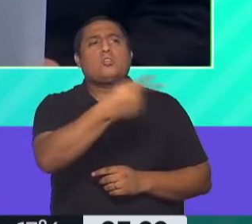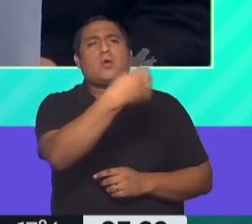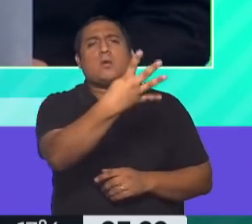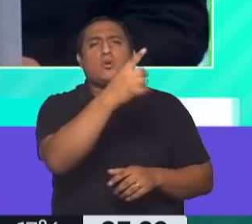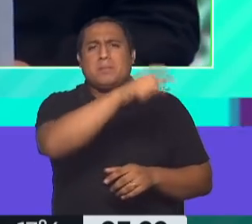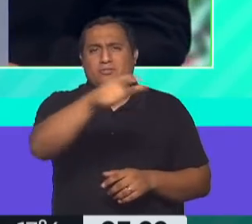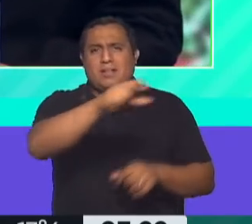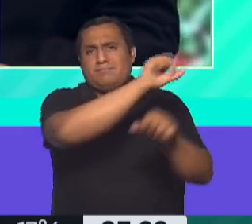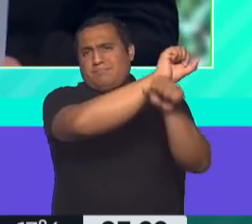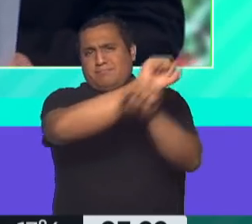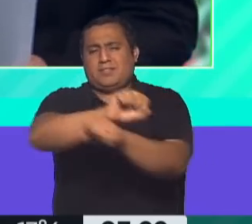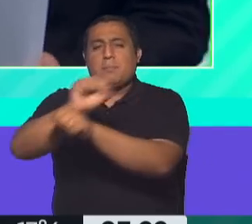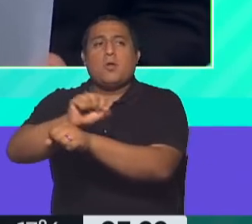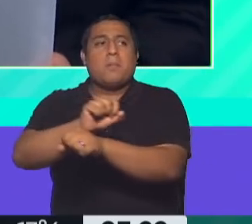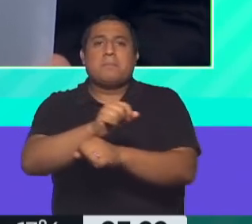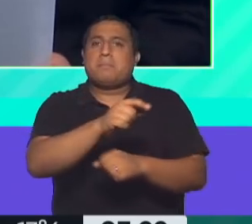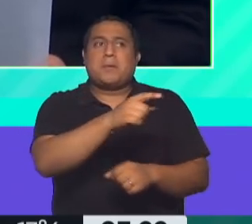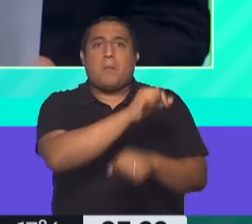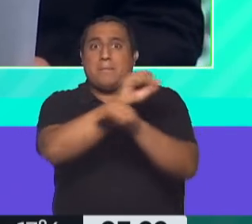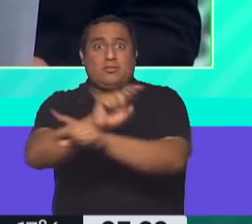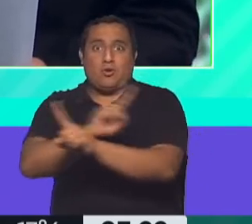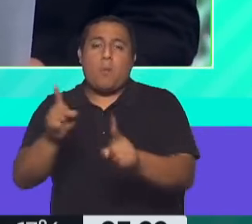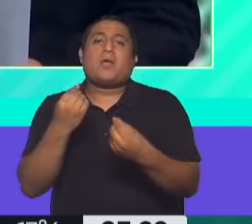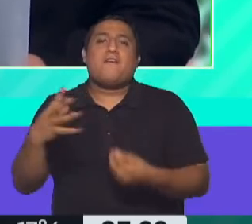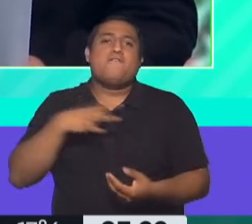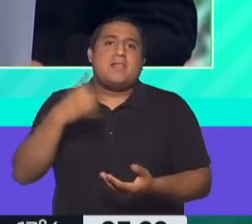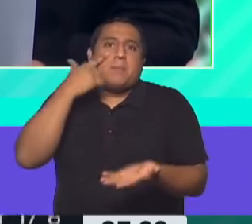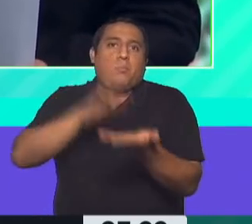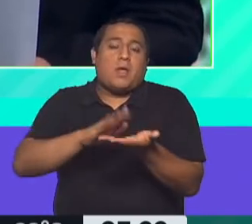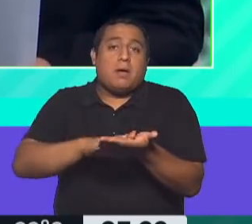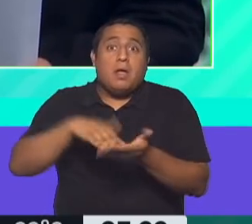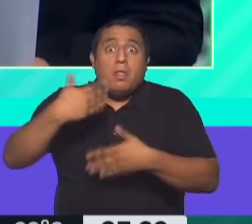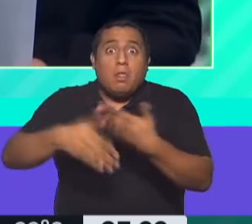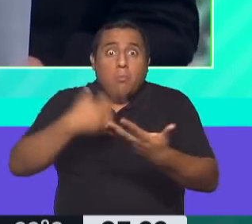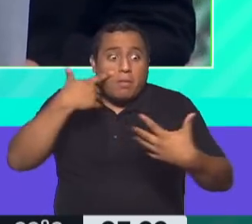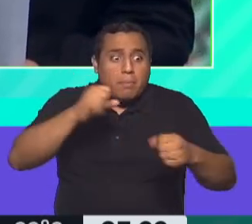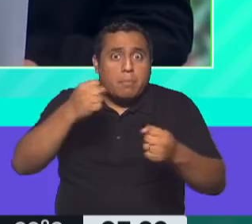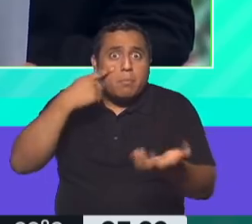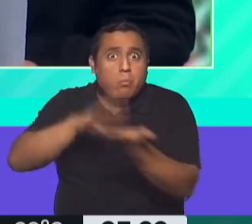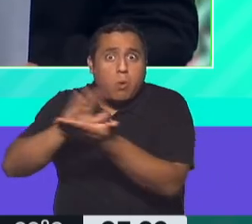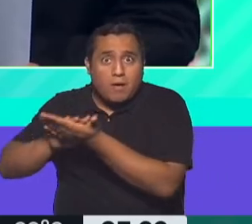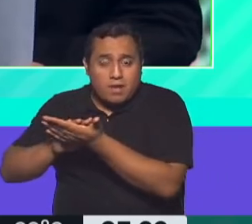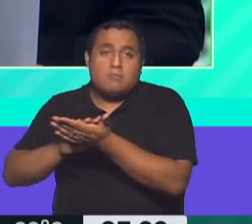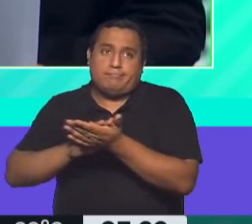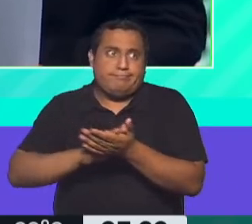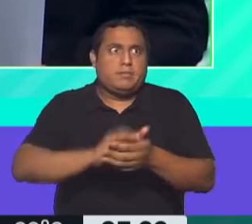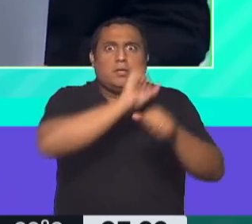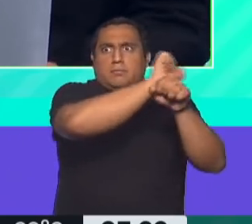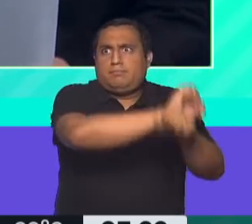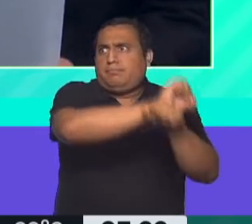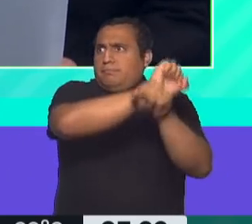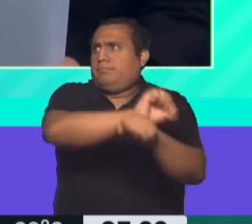fueron concedidas por falta de pruebas. A medida que van apareciendo la prueba, la lista de los detenidos se empieza a